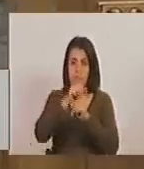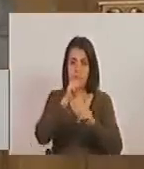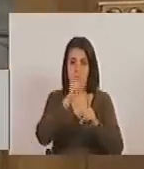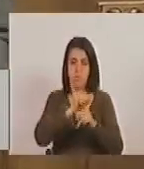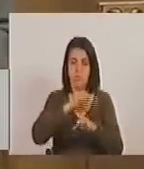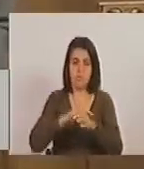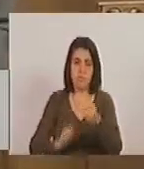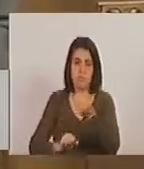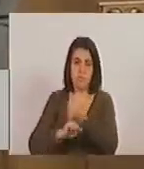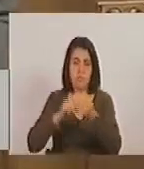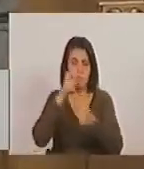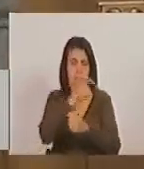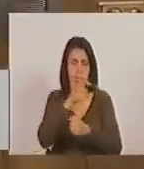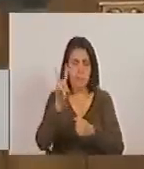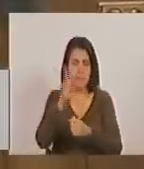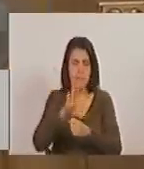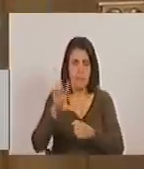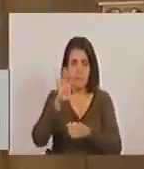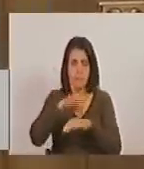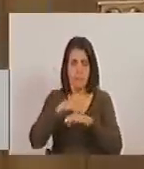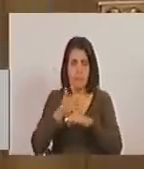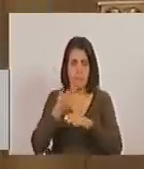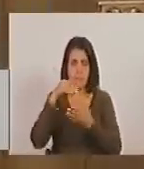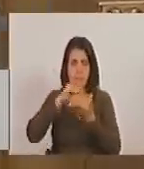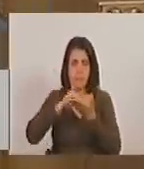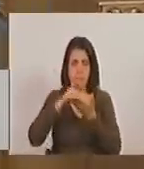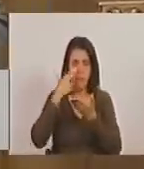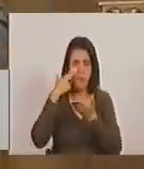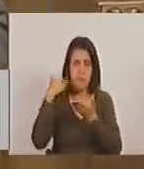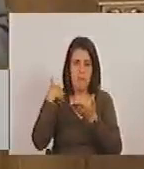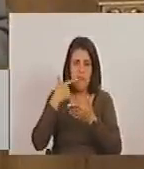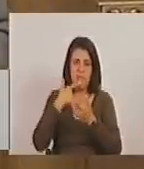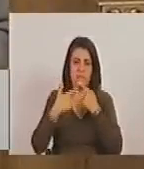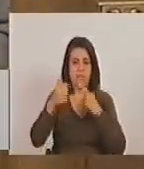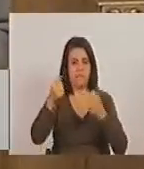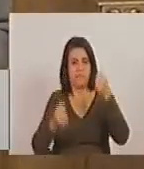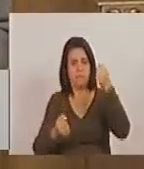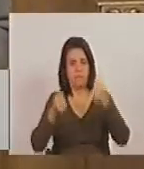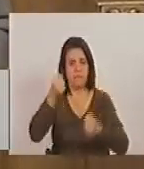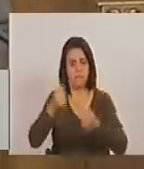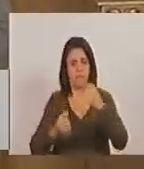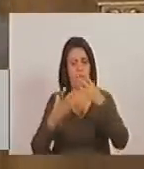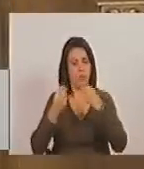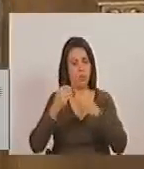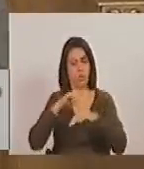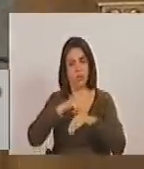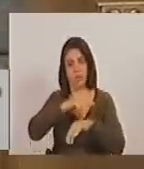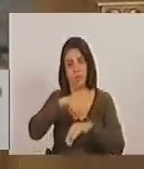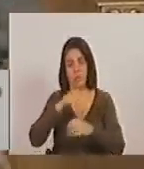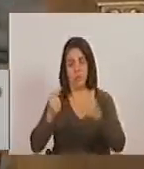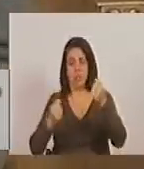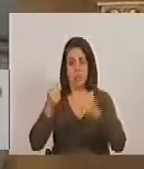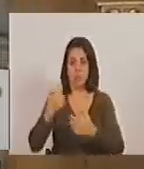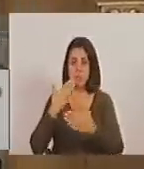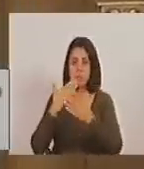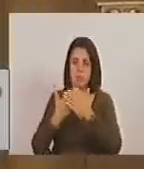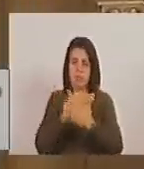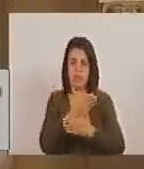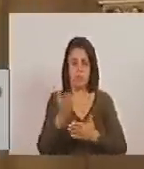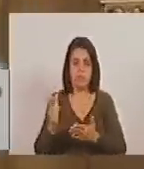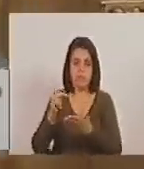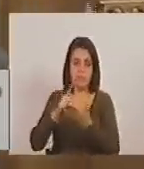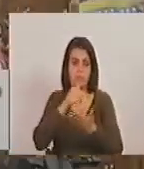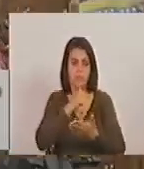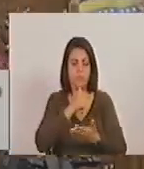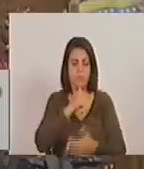a favor del pueblo venezolano. Yo ratifico mi orgullo de haber sido chofer de ella por bastante tiempo y le doy las gracias a ustedes por su